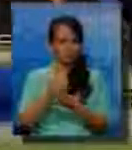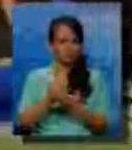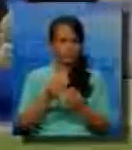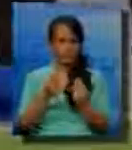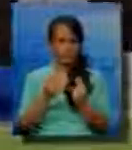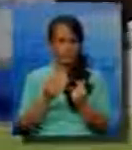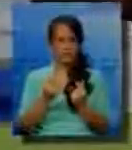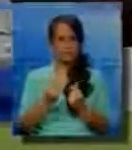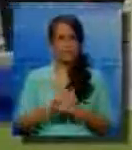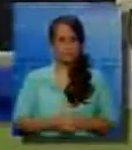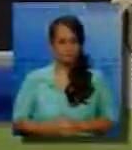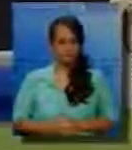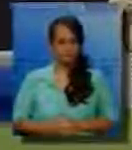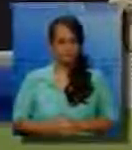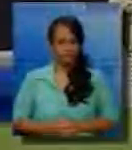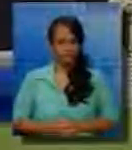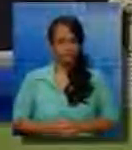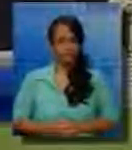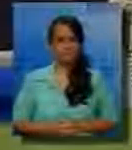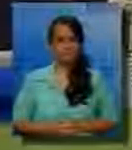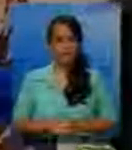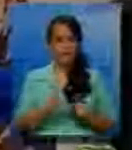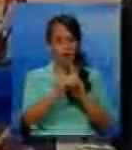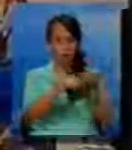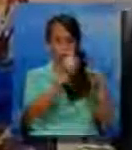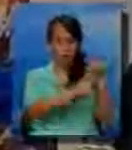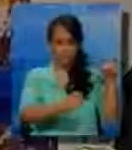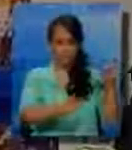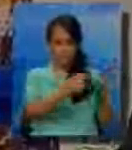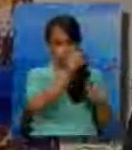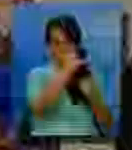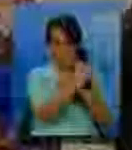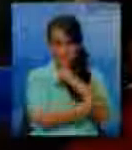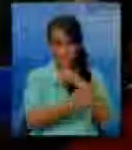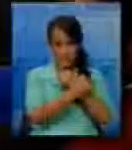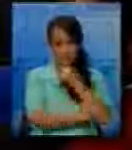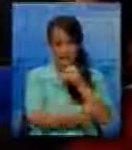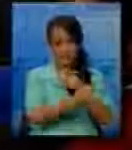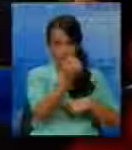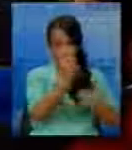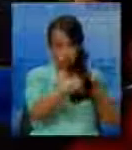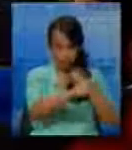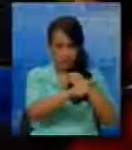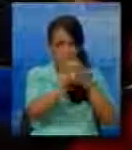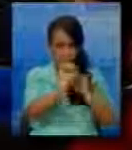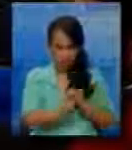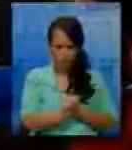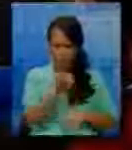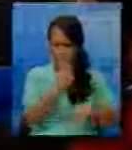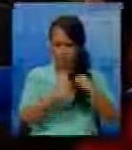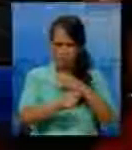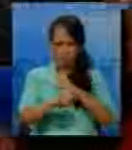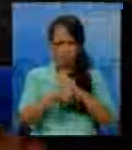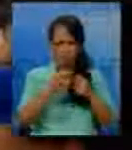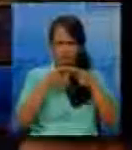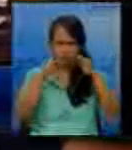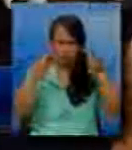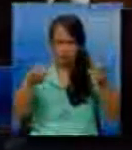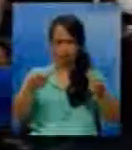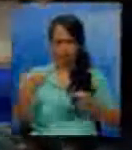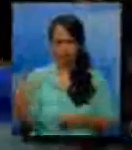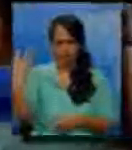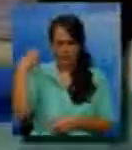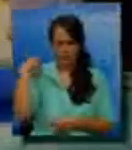tiempo, así como el hecho de que pequeños productores del país participen del proceso de compras públicas con garantías